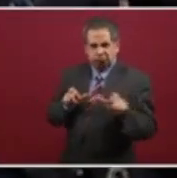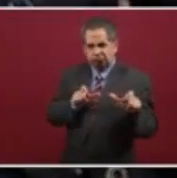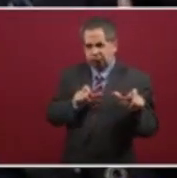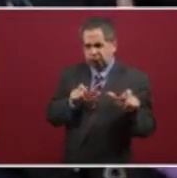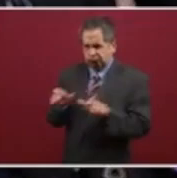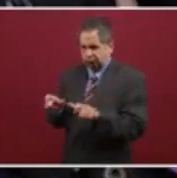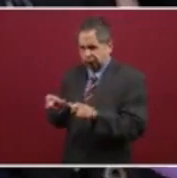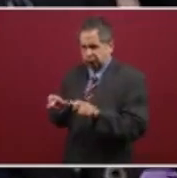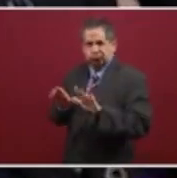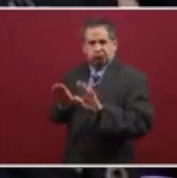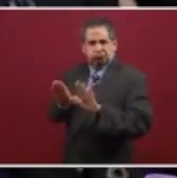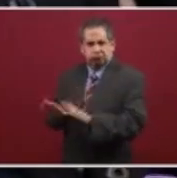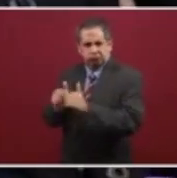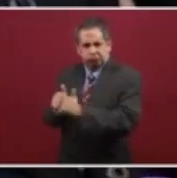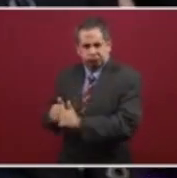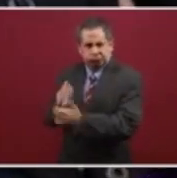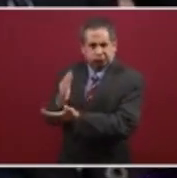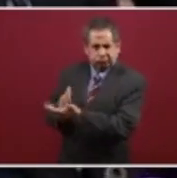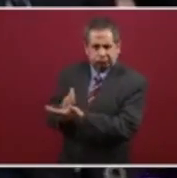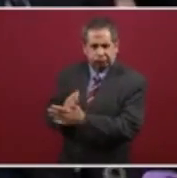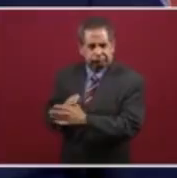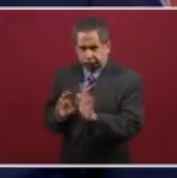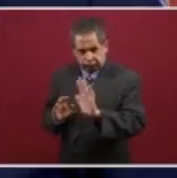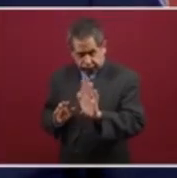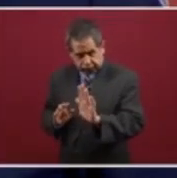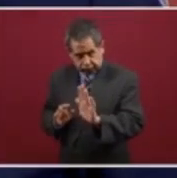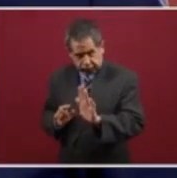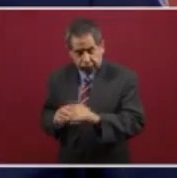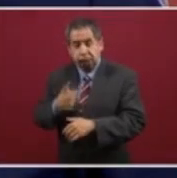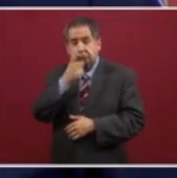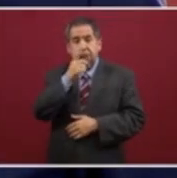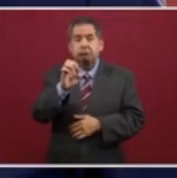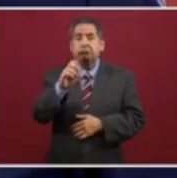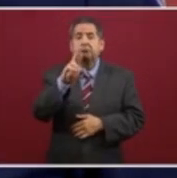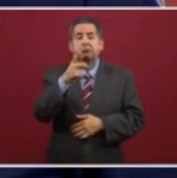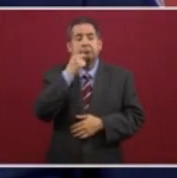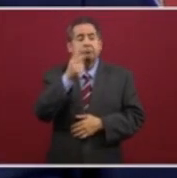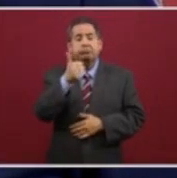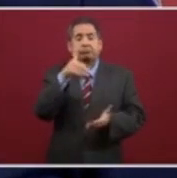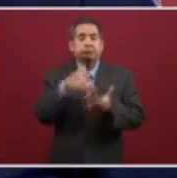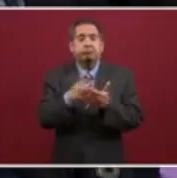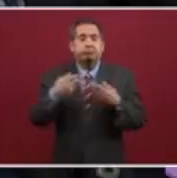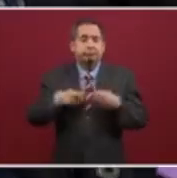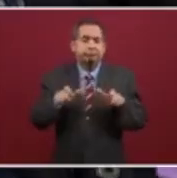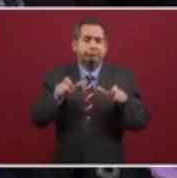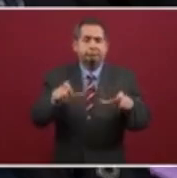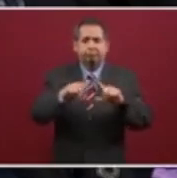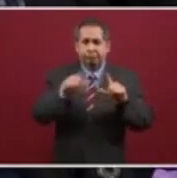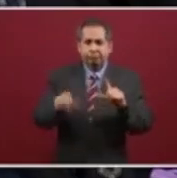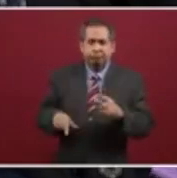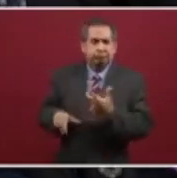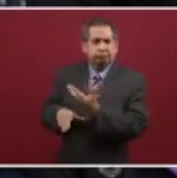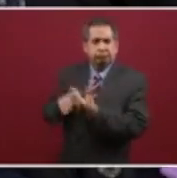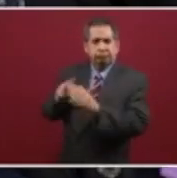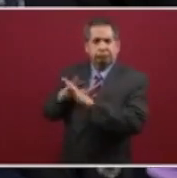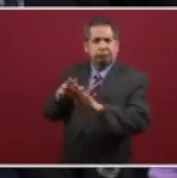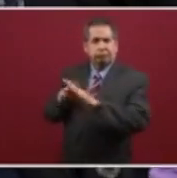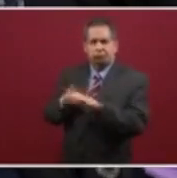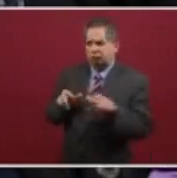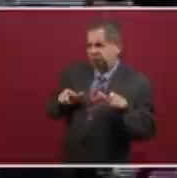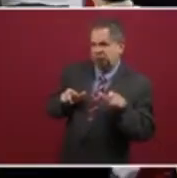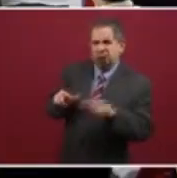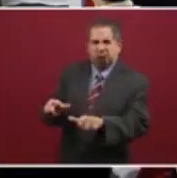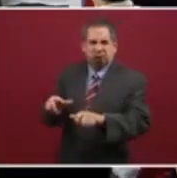ayer Marcelo Ebrard dio a conocer que enviaran a 6,000 elementos. ¿Su gobierno no frenará el flujo de migrantes de